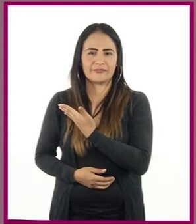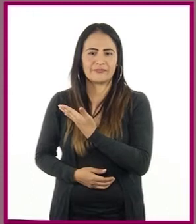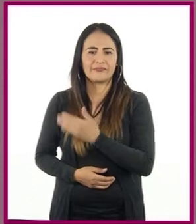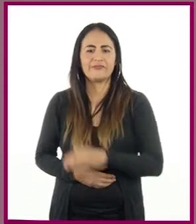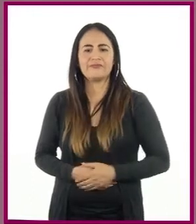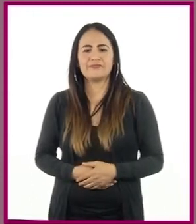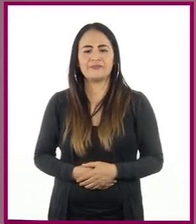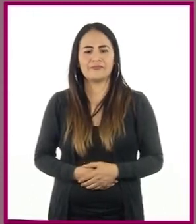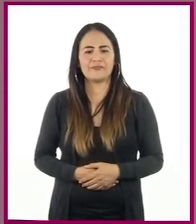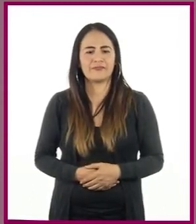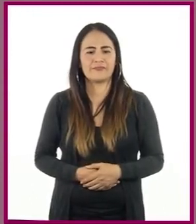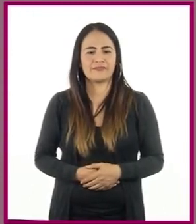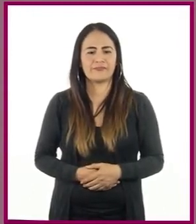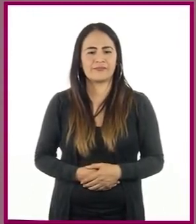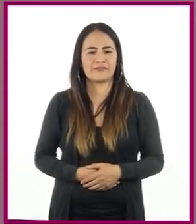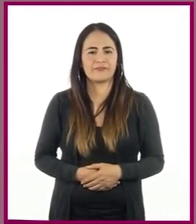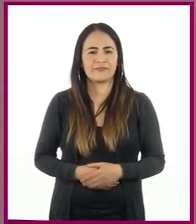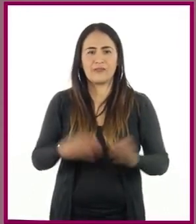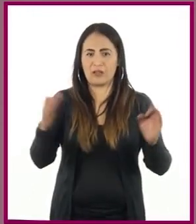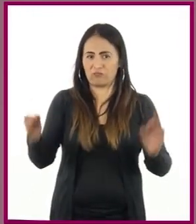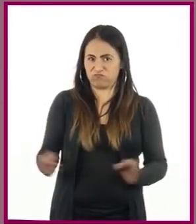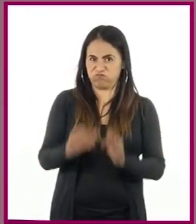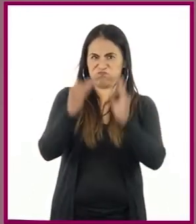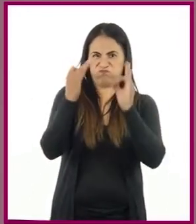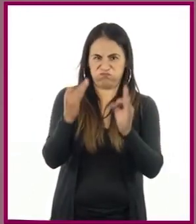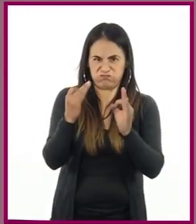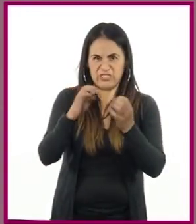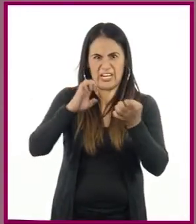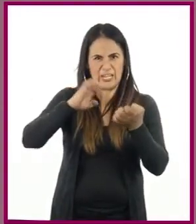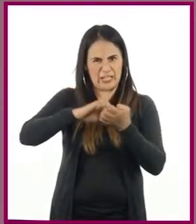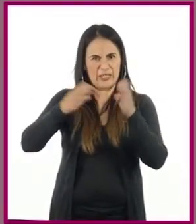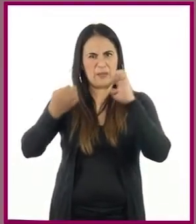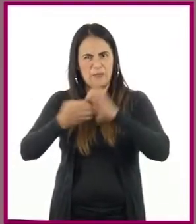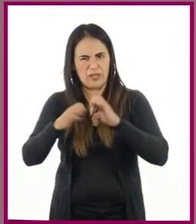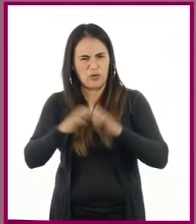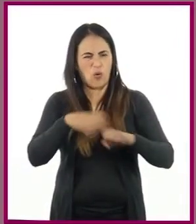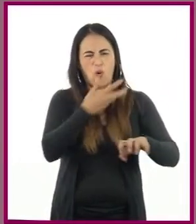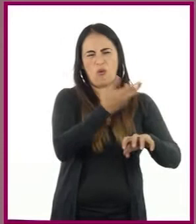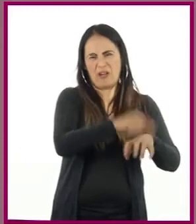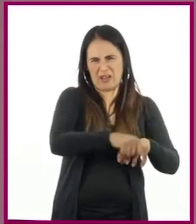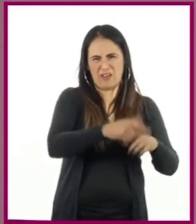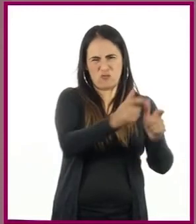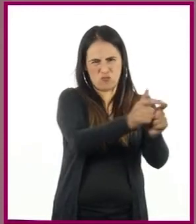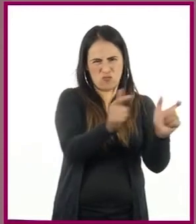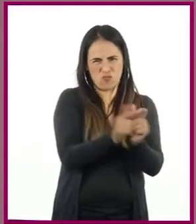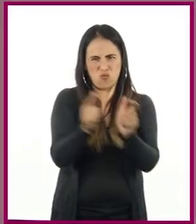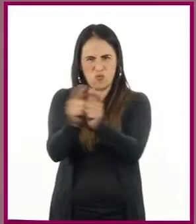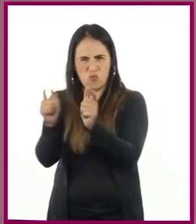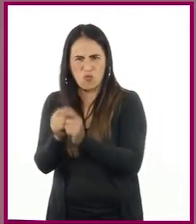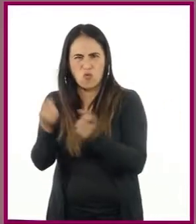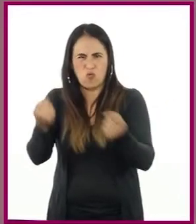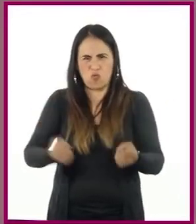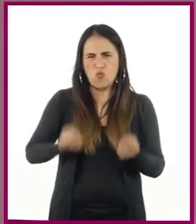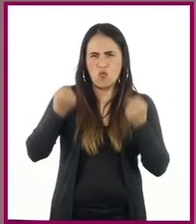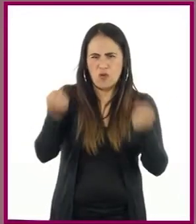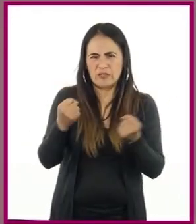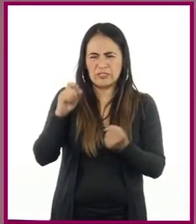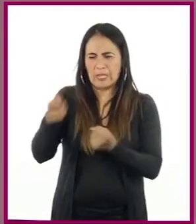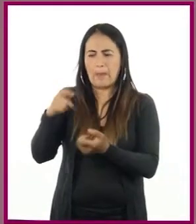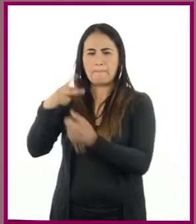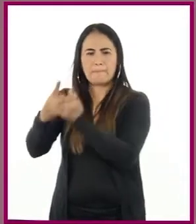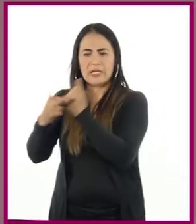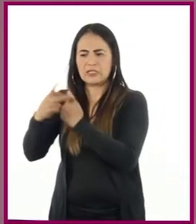Guerra Fría? La rivalidad de las dos superpotencias se extendió a otros países que mostraron lealtad o